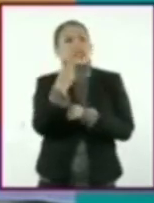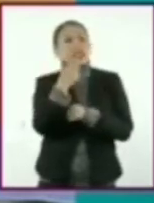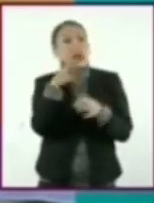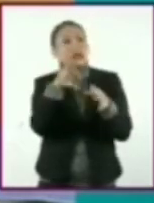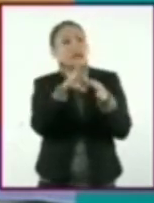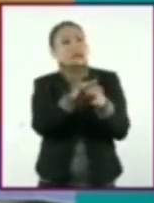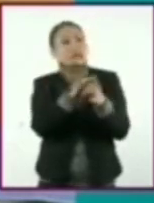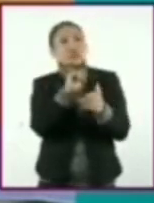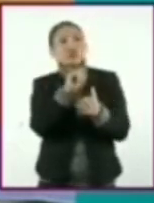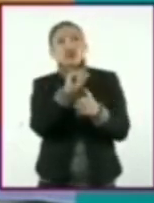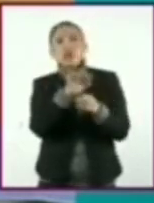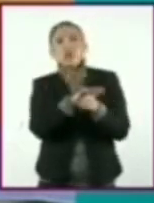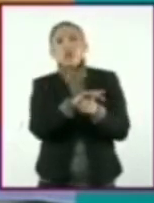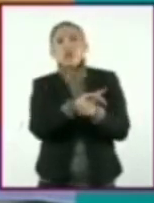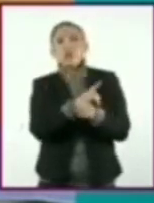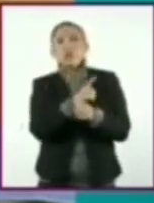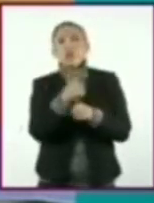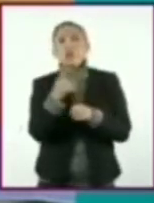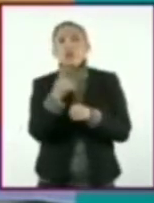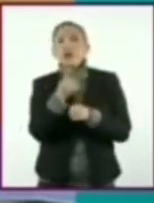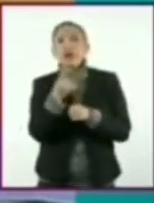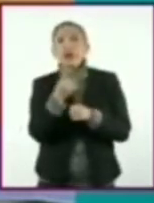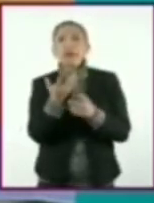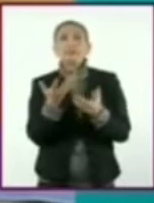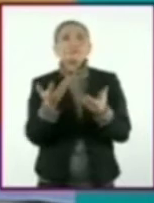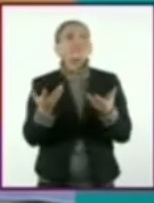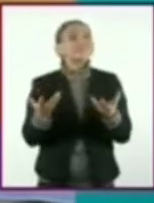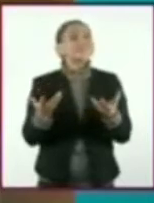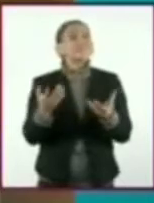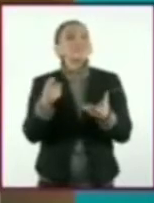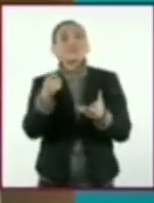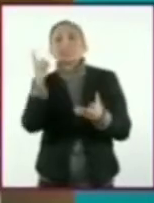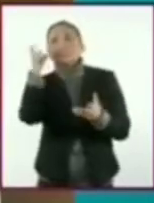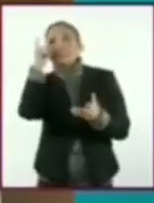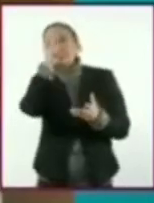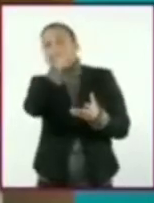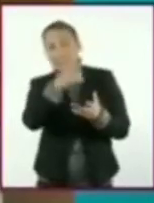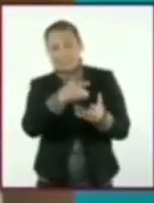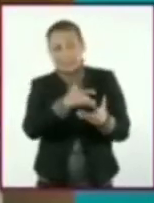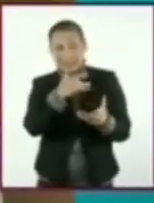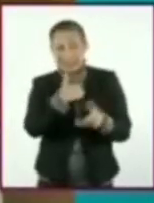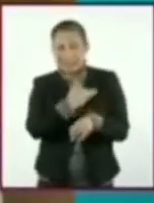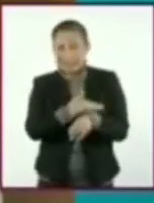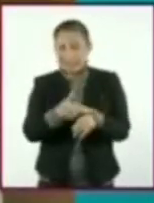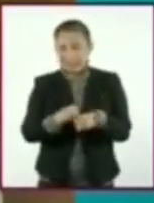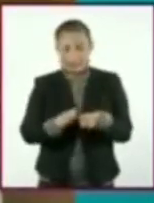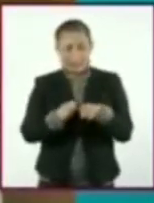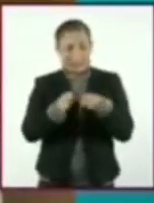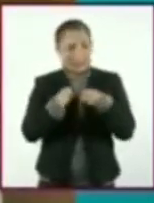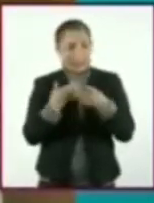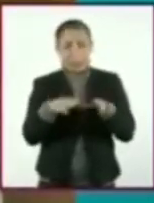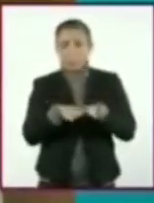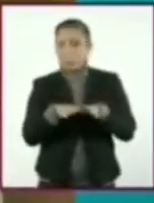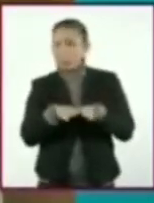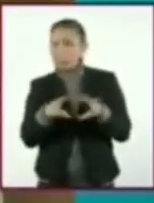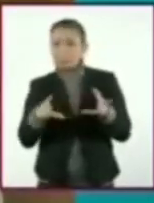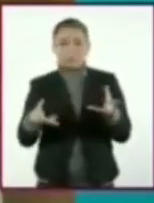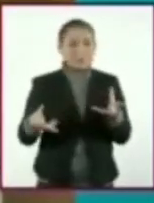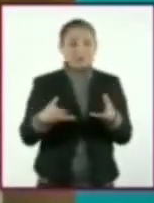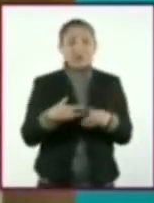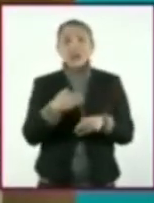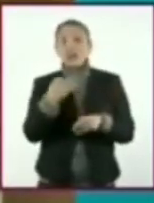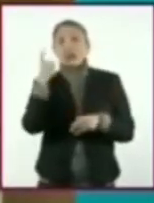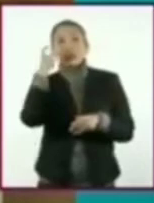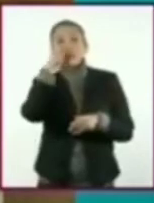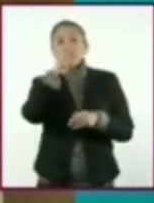de una sustancia, básicamente porque le cuesta trabajo resolver su vida cotidiana. Y